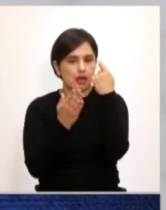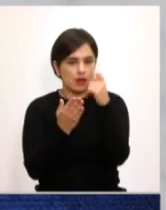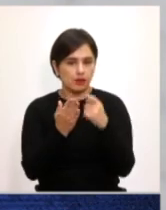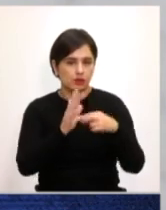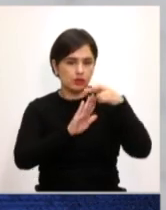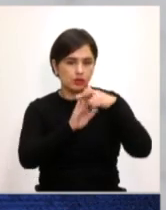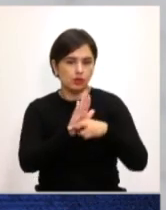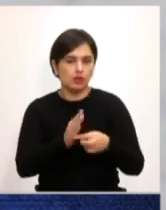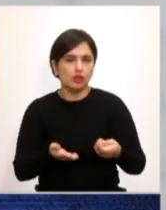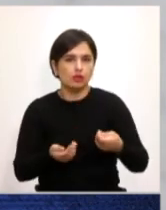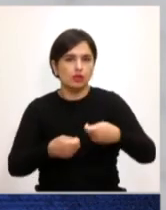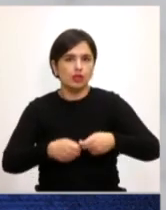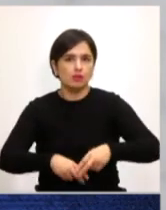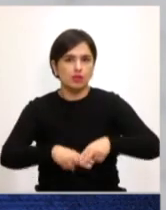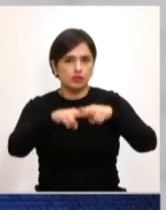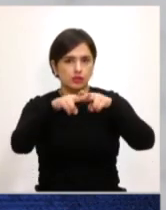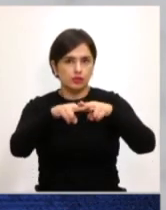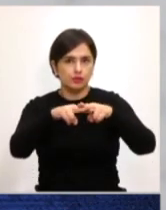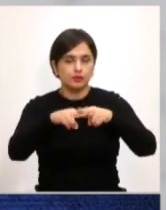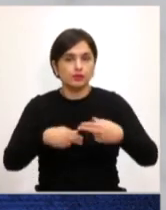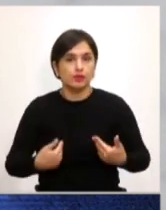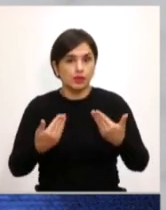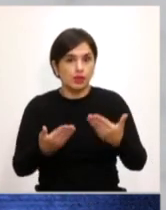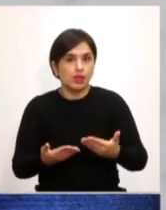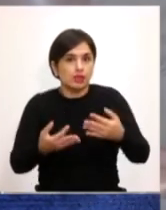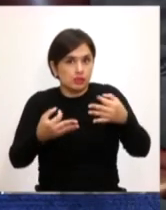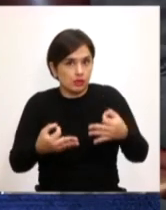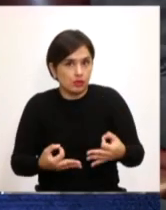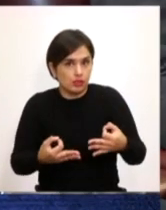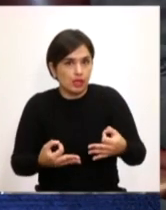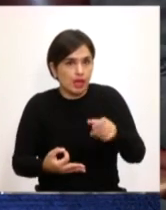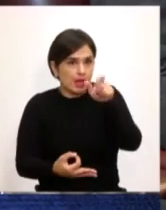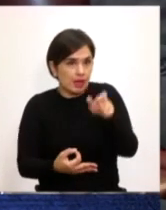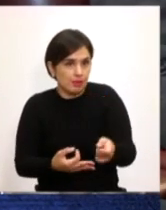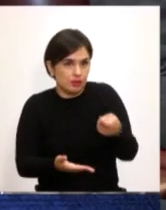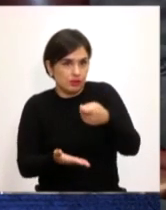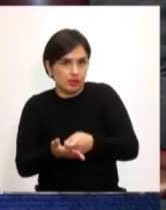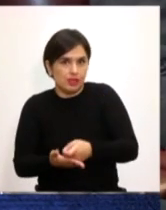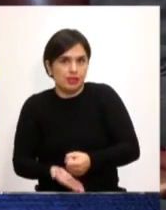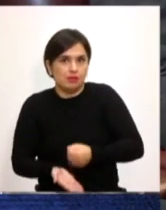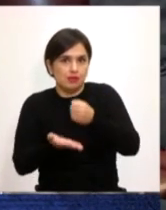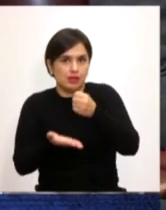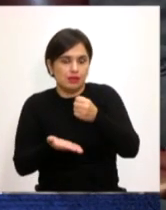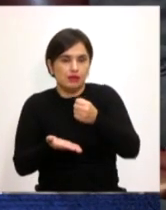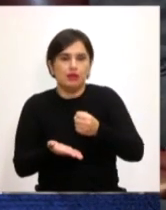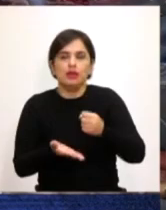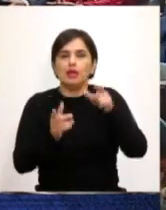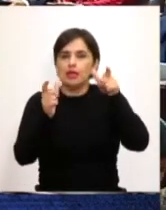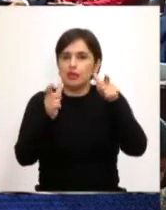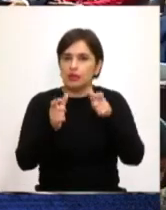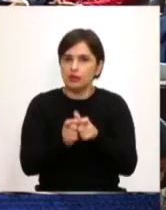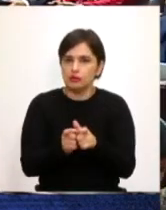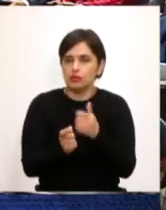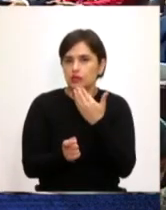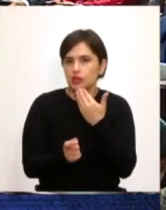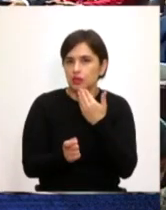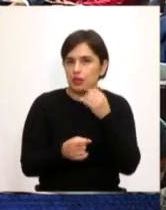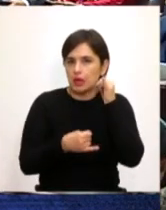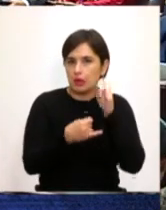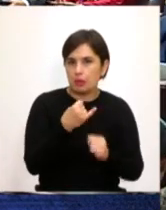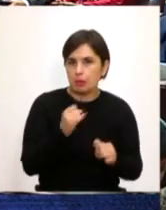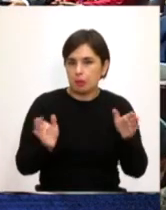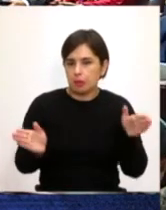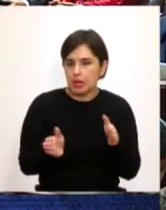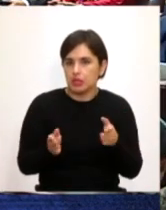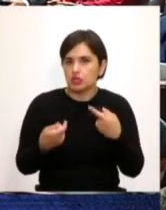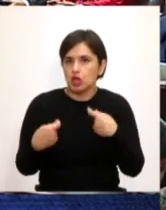proyectos de inversión, entregando mayor certeza a los inversionistas y reduciendo considerablemente los plazos y los